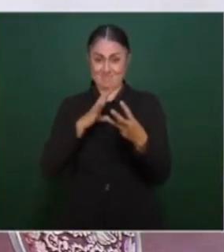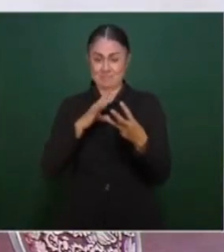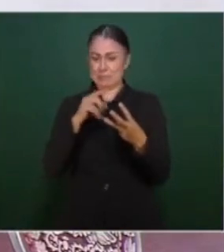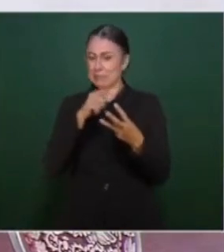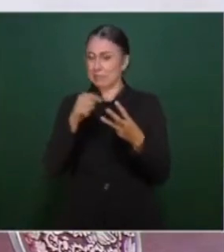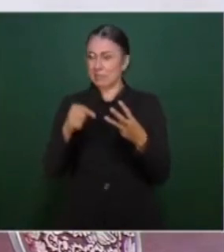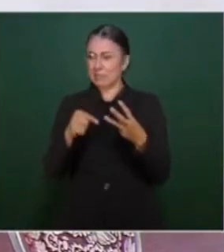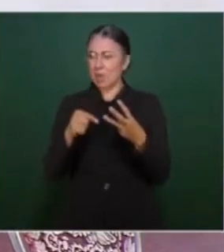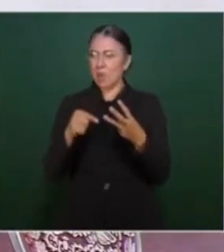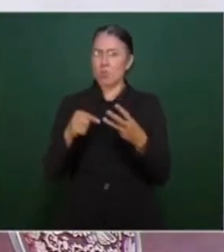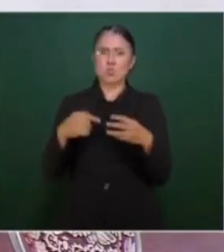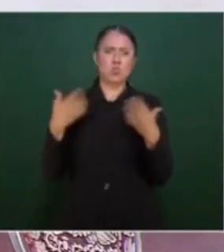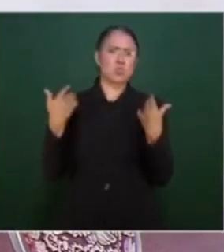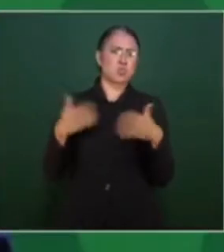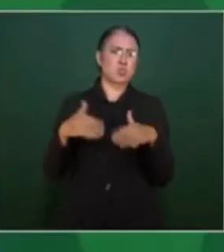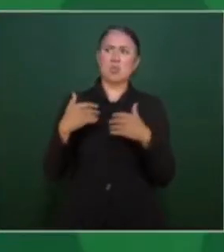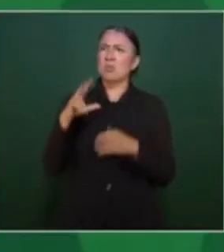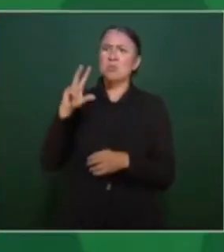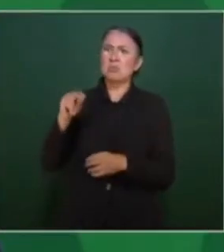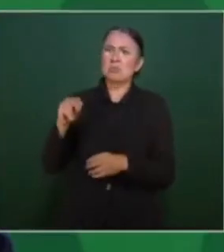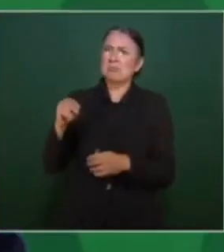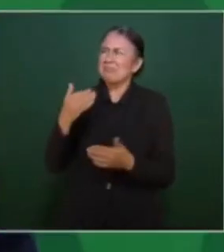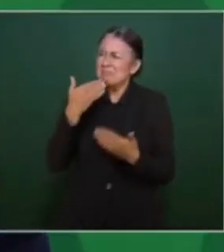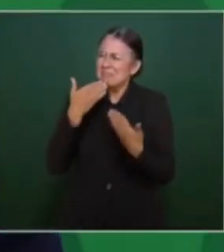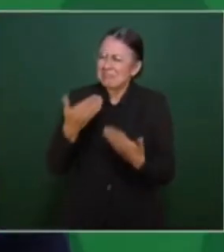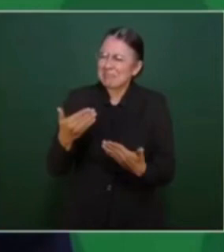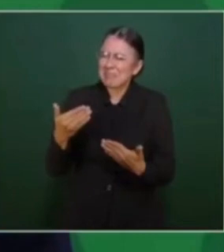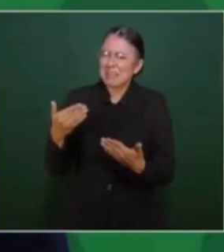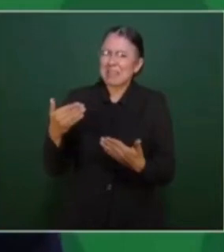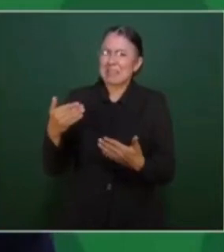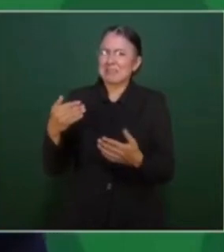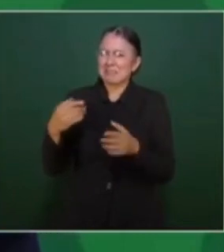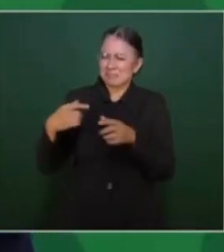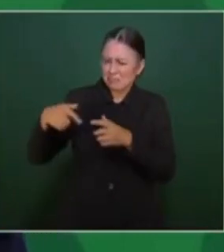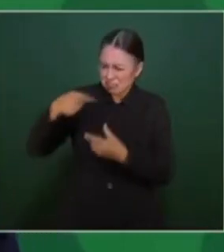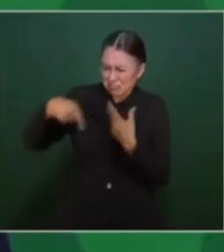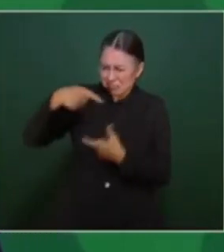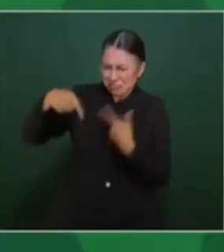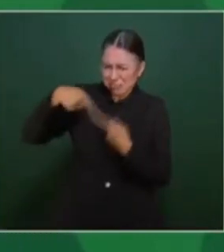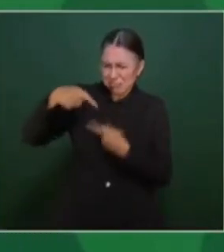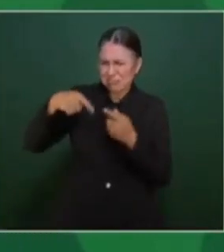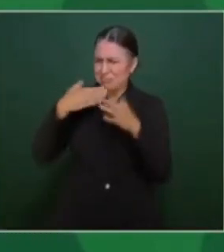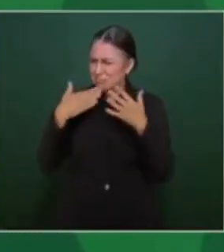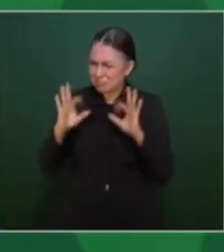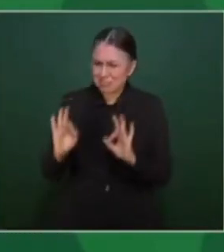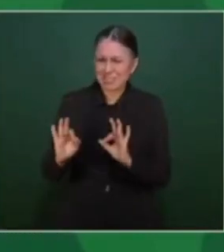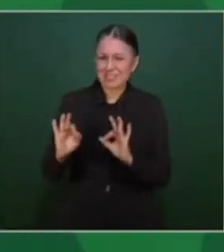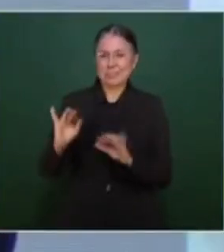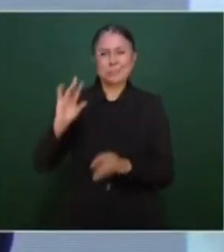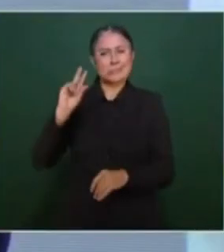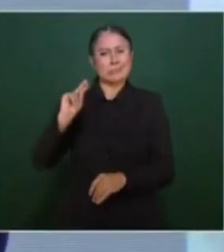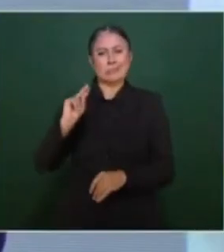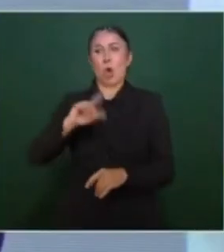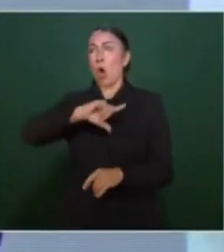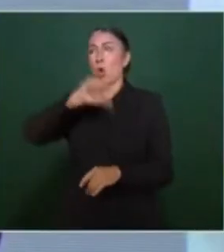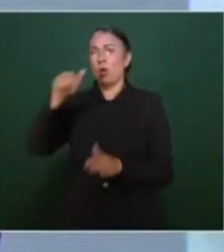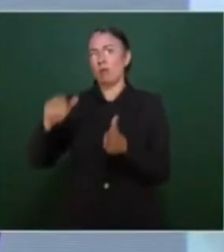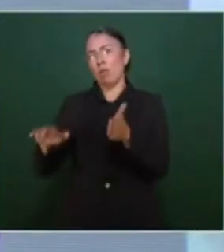subutilizadas, o sea, no generan, no turbinan, entonces almacenan agua